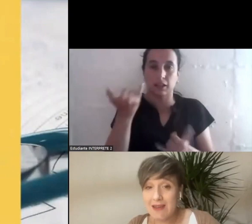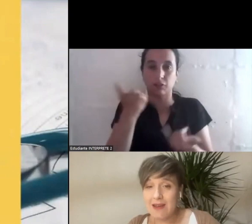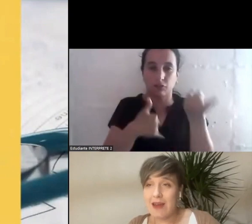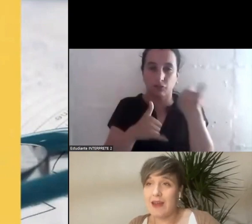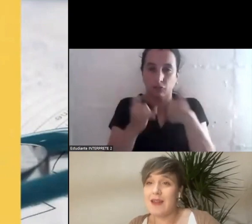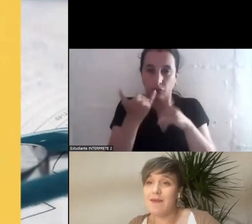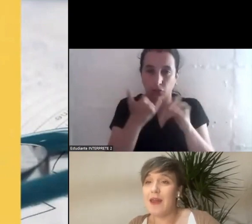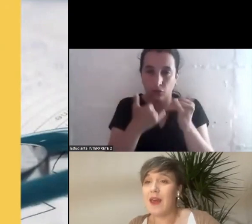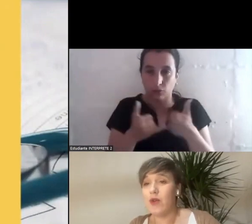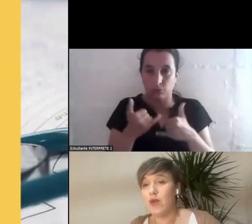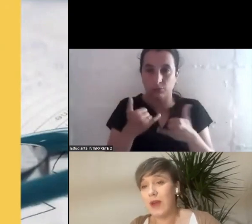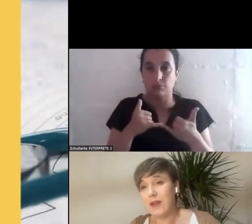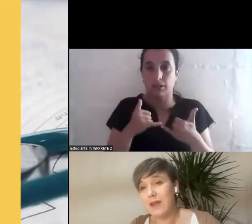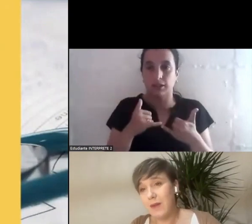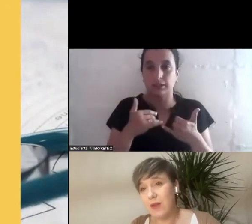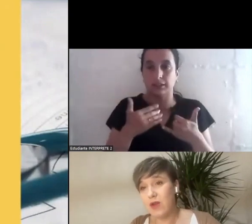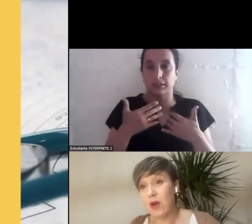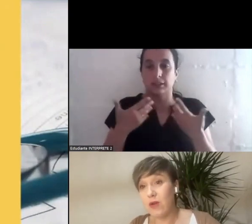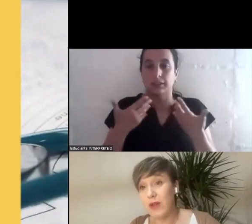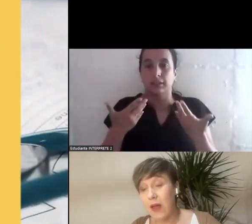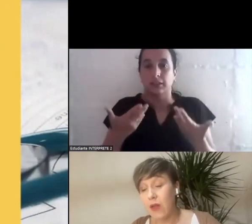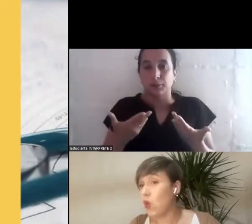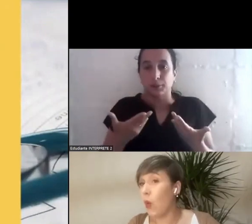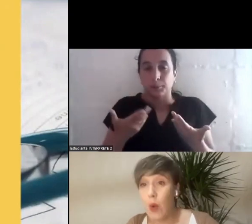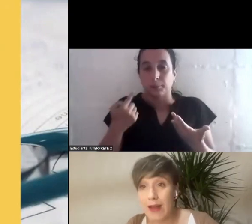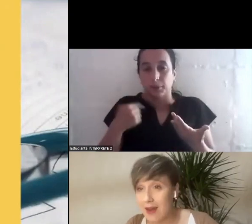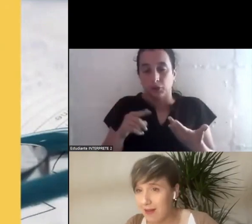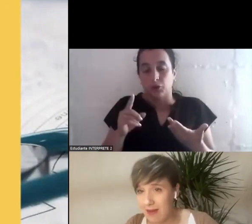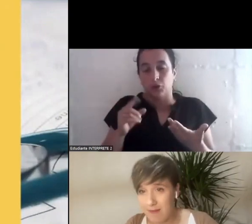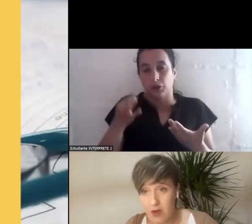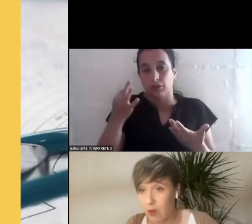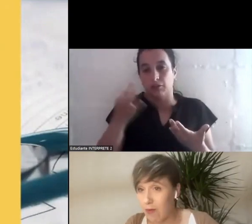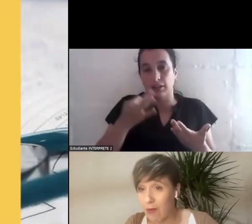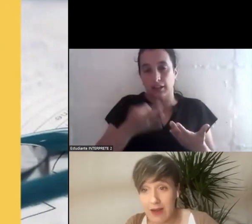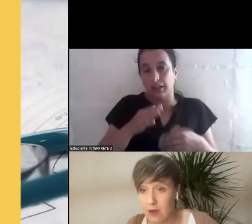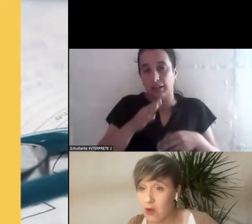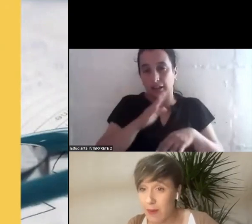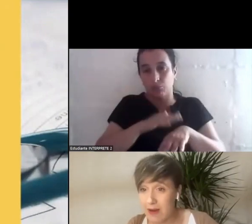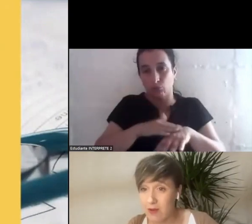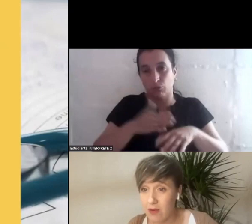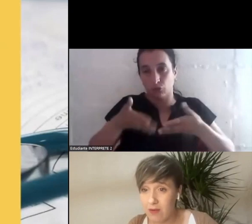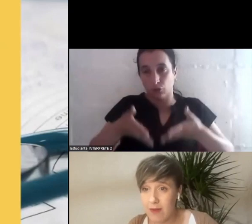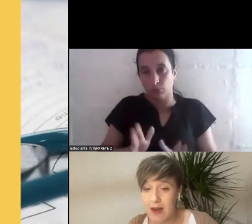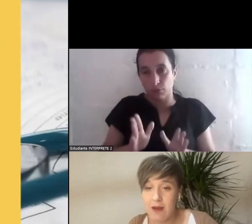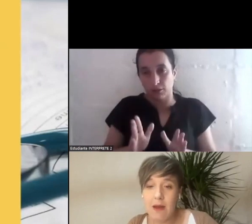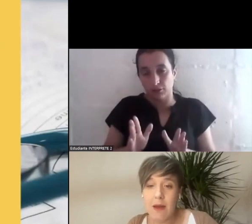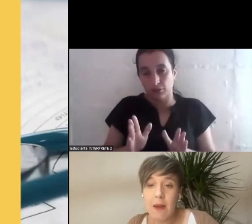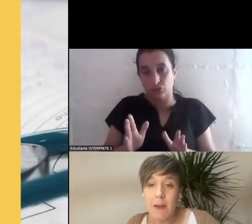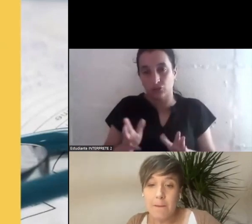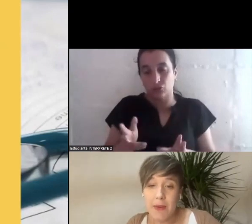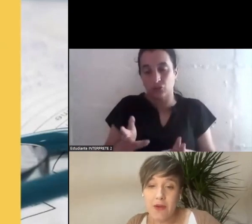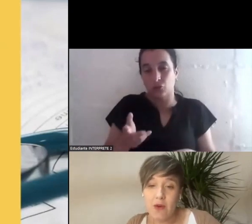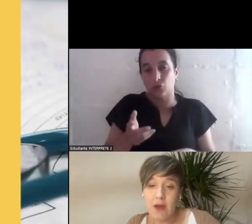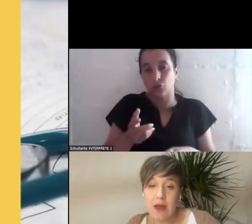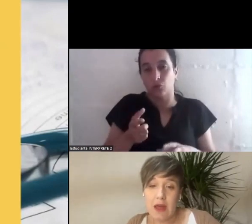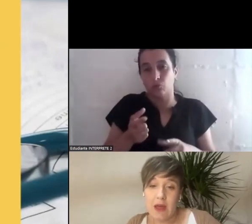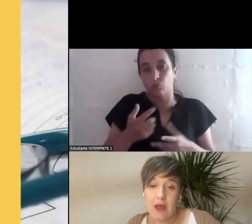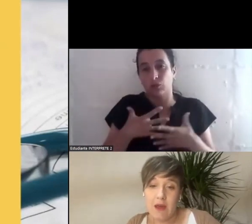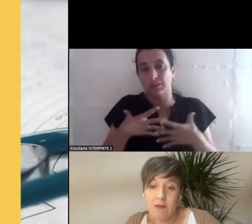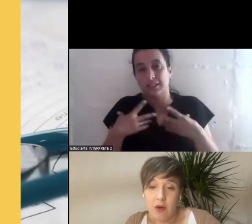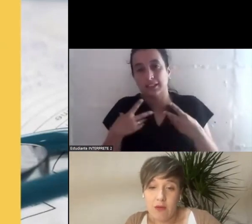aún así sí es verdad que pueden surgir sentimientos encontrados, como en cualquier nacimiento, como en cualquier otro parto, ¿vale?